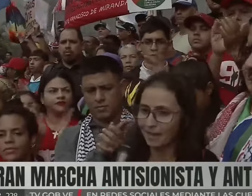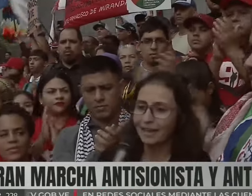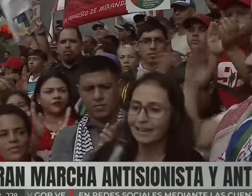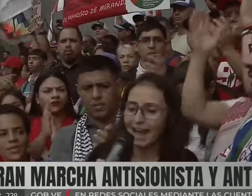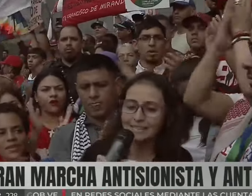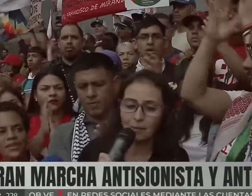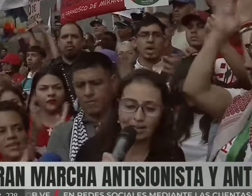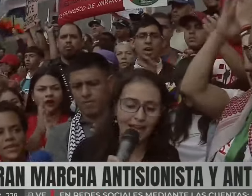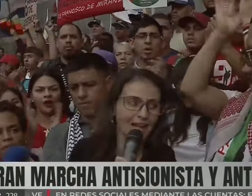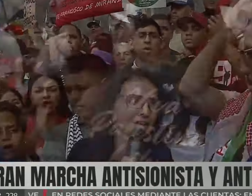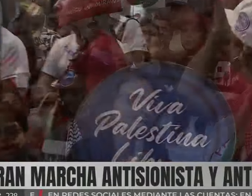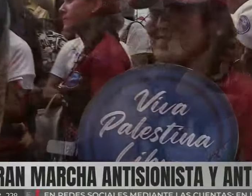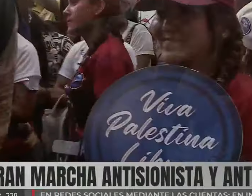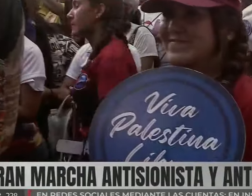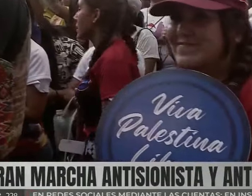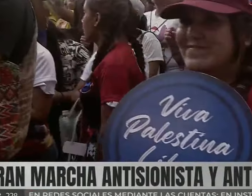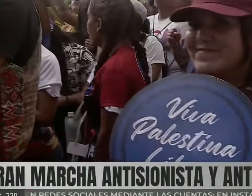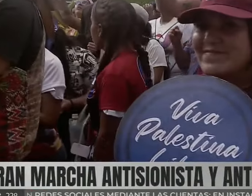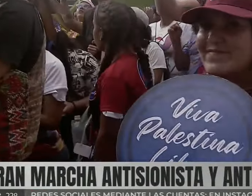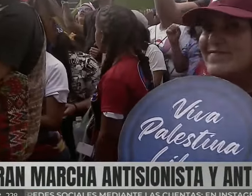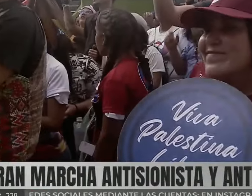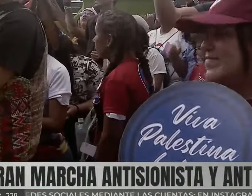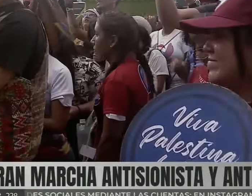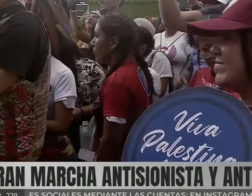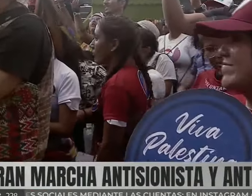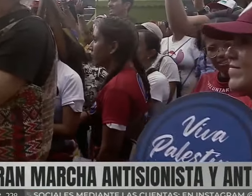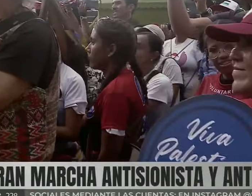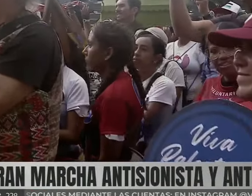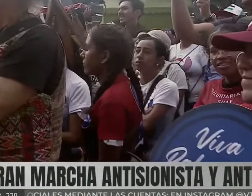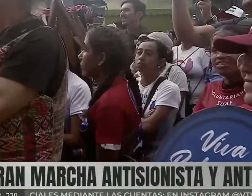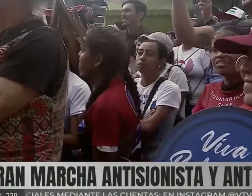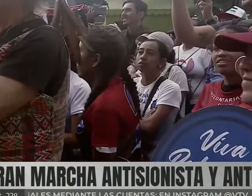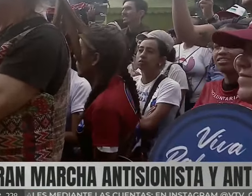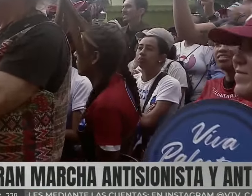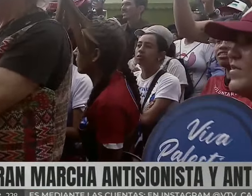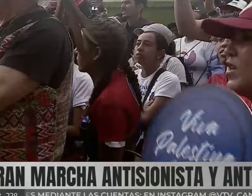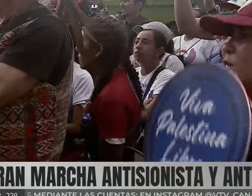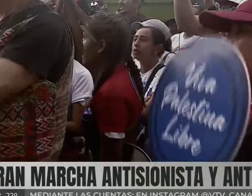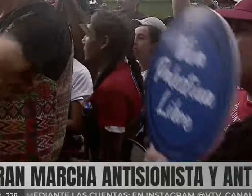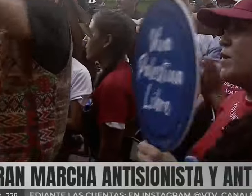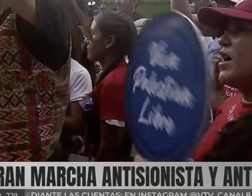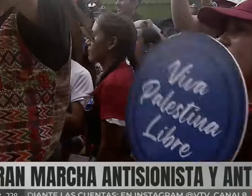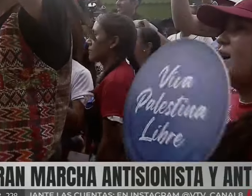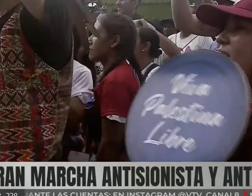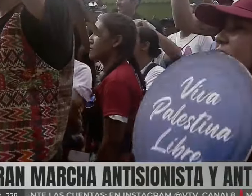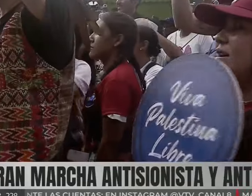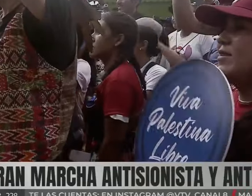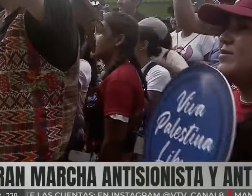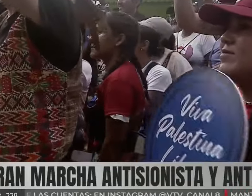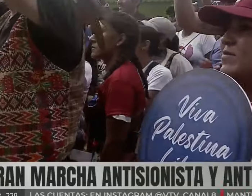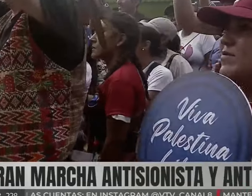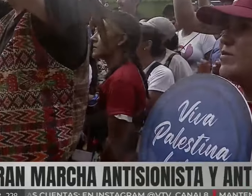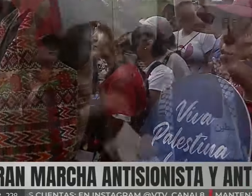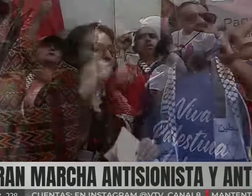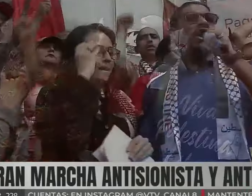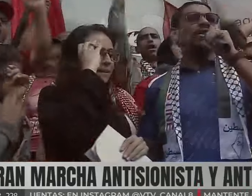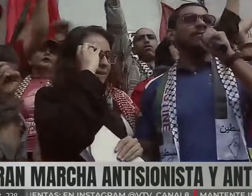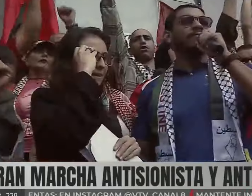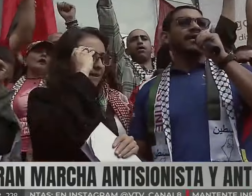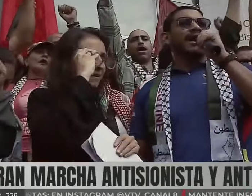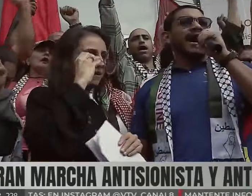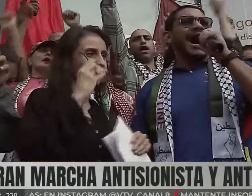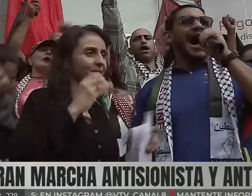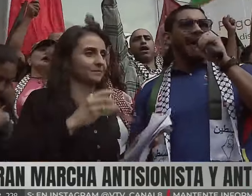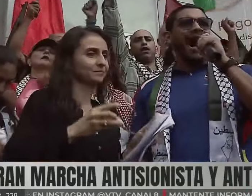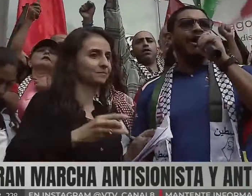zona. Se remarca que hasta ahora Israel no solo agrede a Palestina, sino a Yemen,